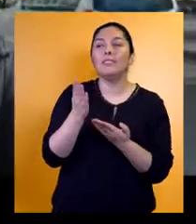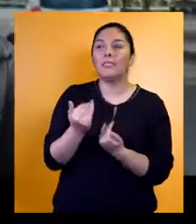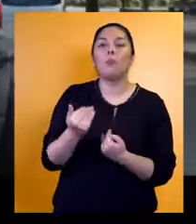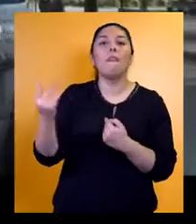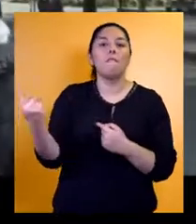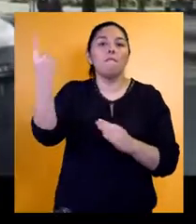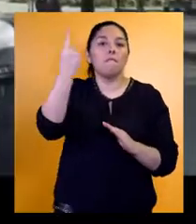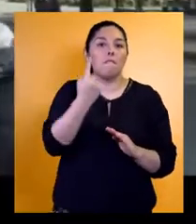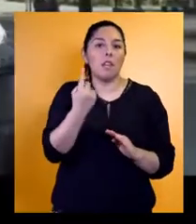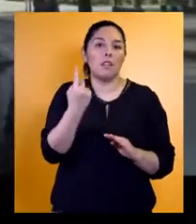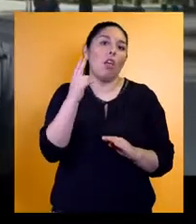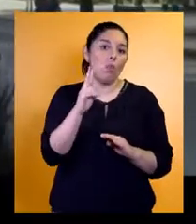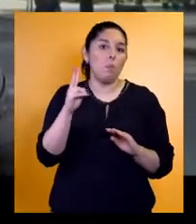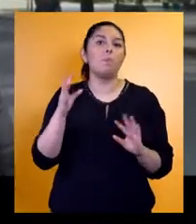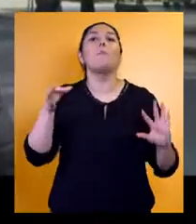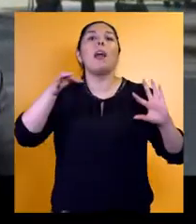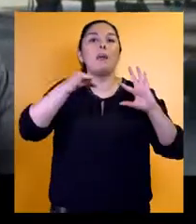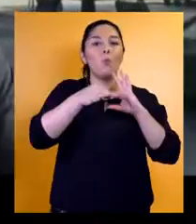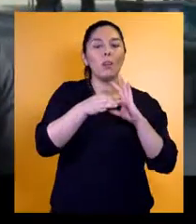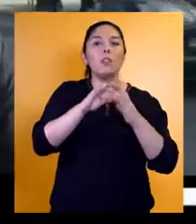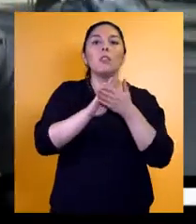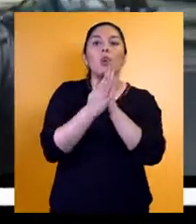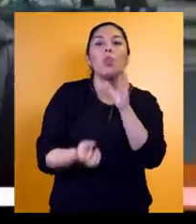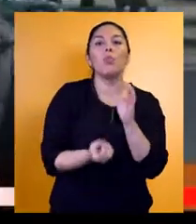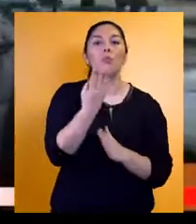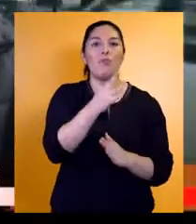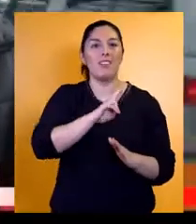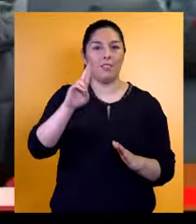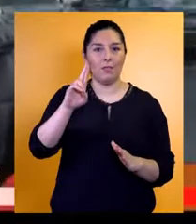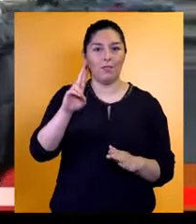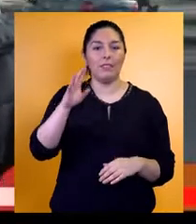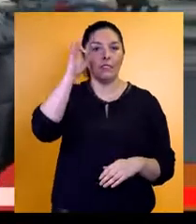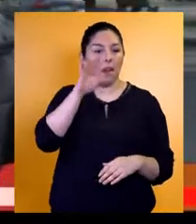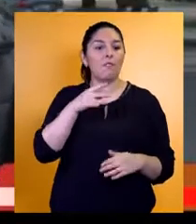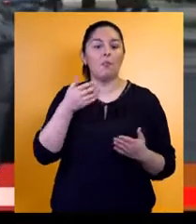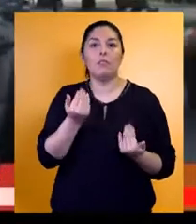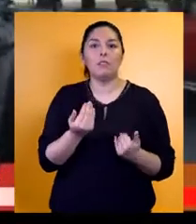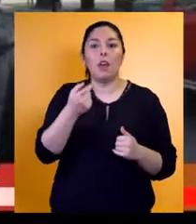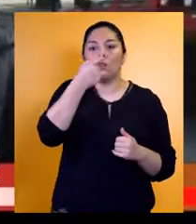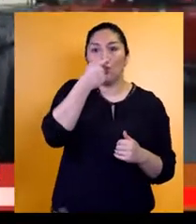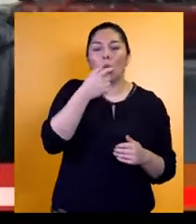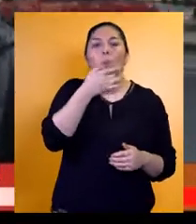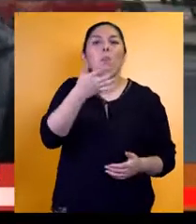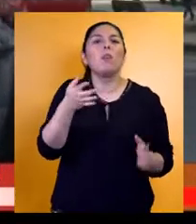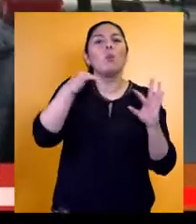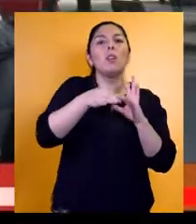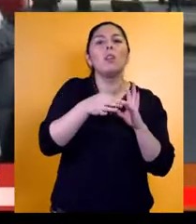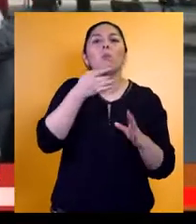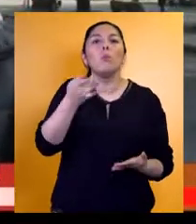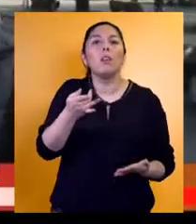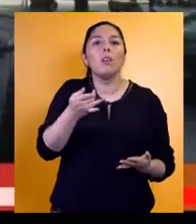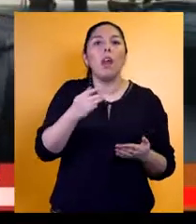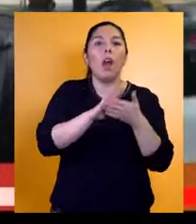comunidad en un claro mensaje de unidad. El día de mañana le hace mucho bien a la ciudad de Osorno, le hace bien al país. Unir